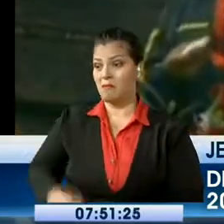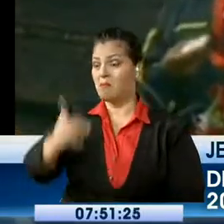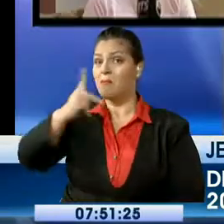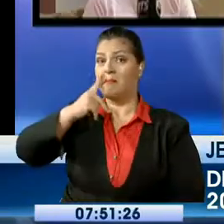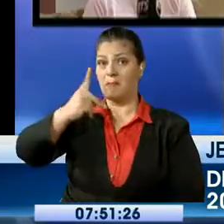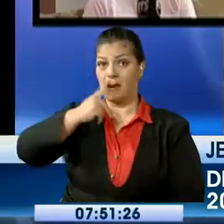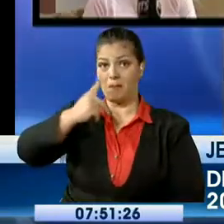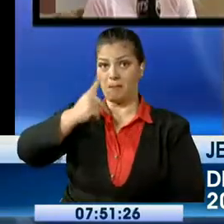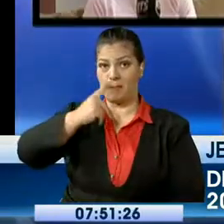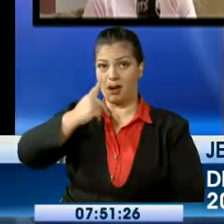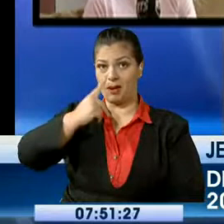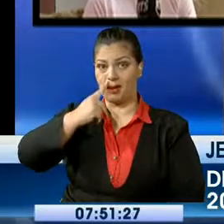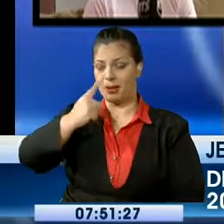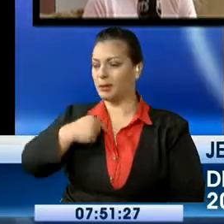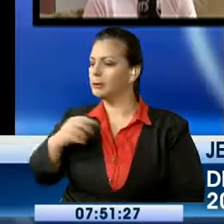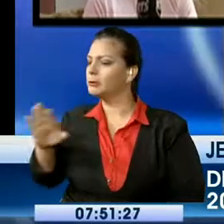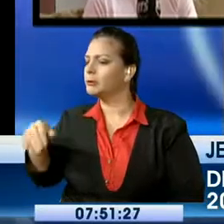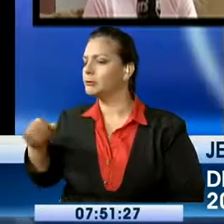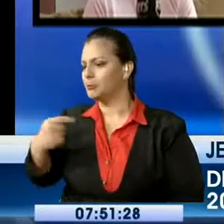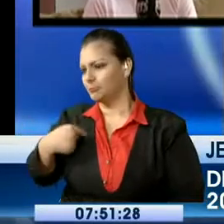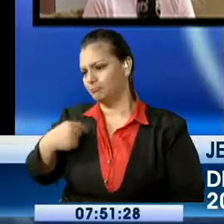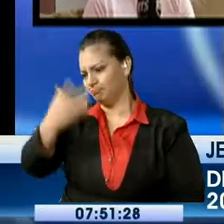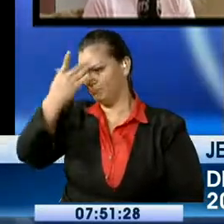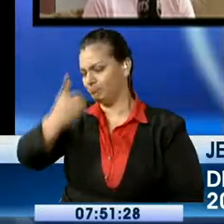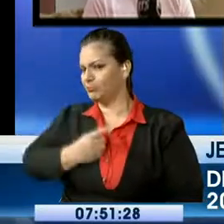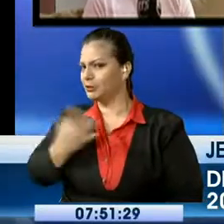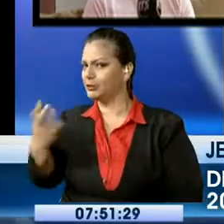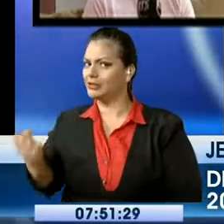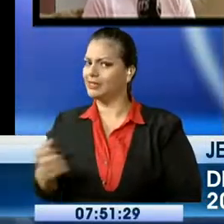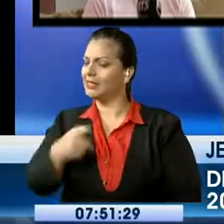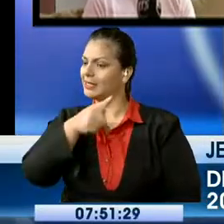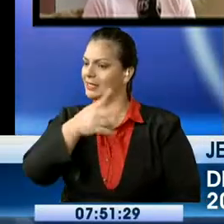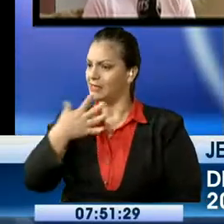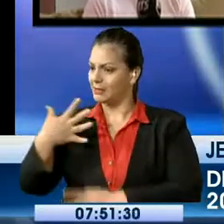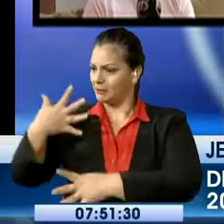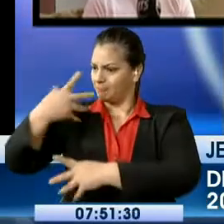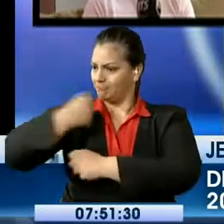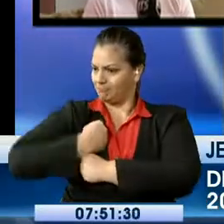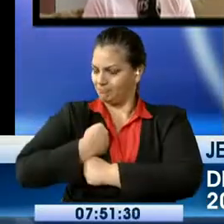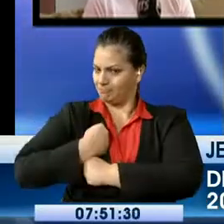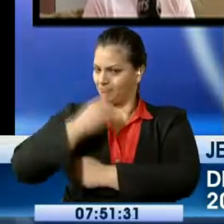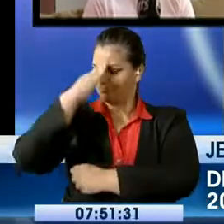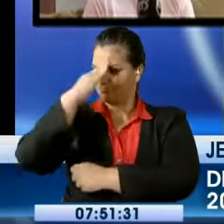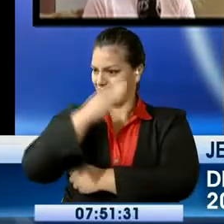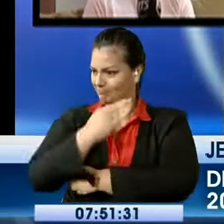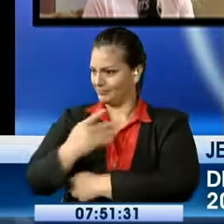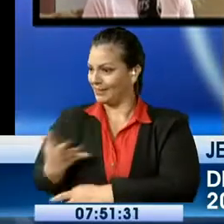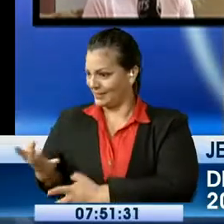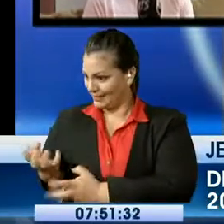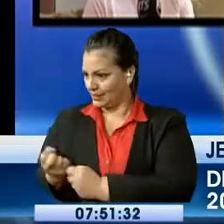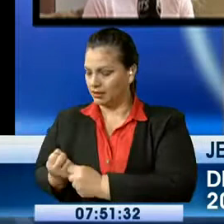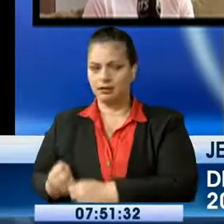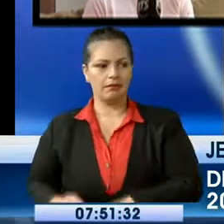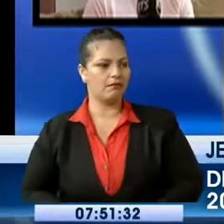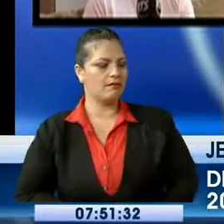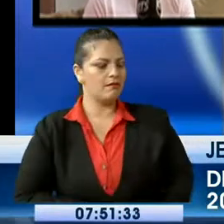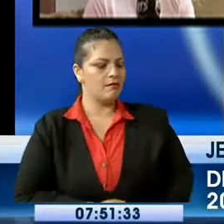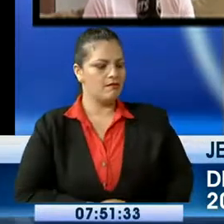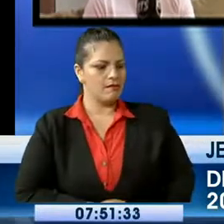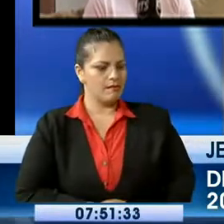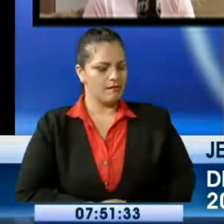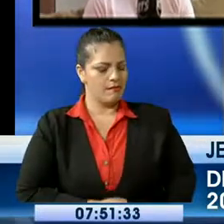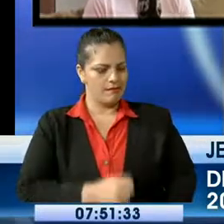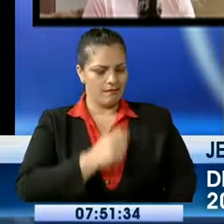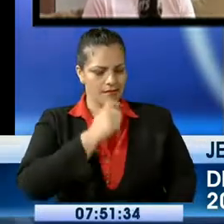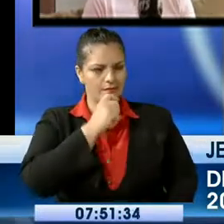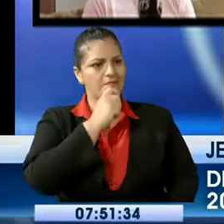porque mi mentalidad era la de un soldado, o sea, yo iba a una guerra. Y lógicamente mi padre era un ex militar, entonces yo tenía que despedirme